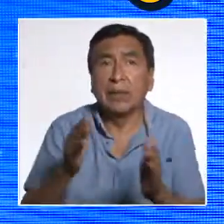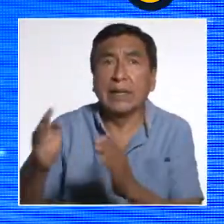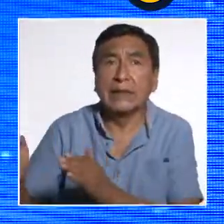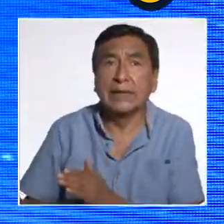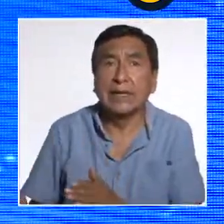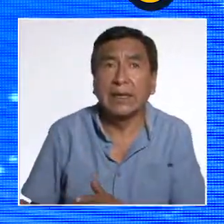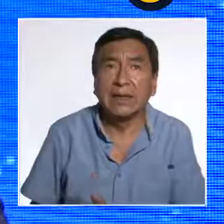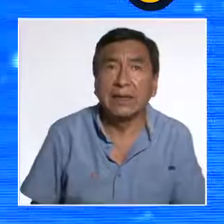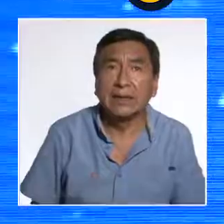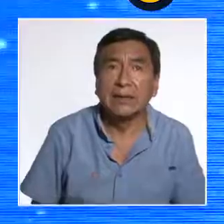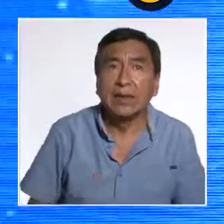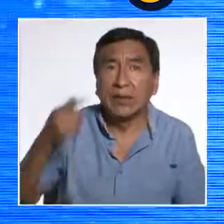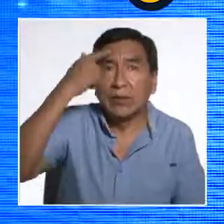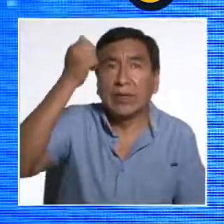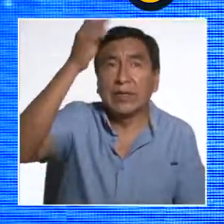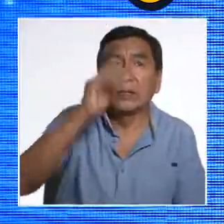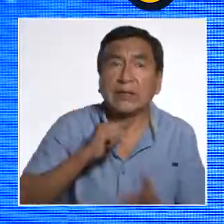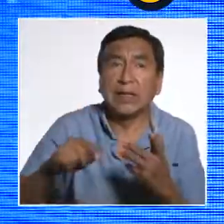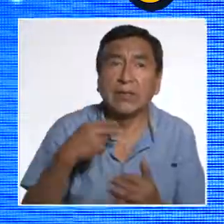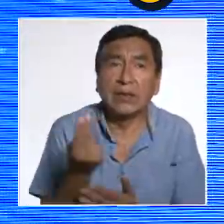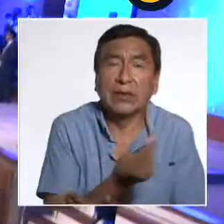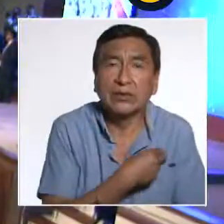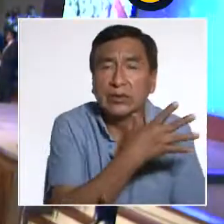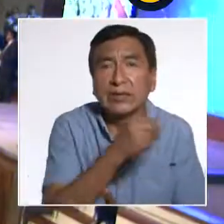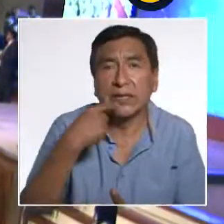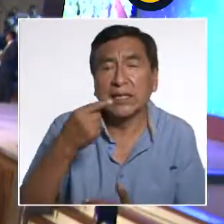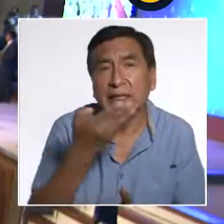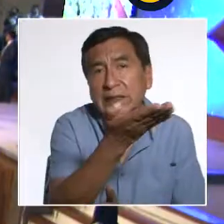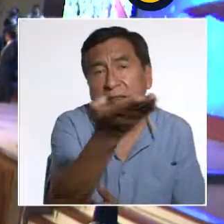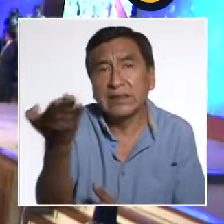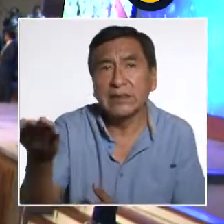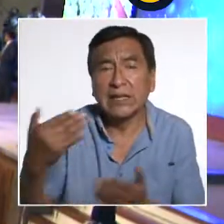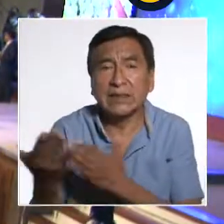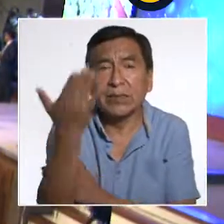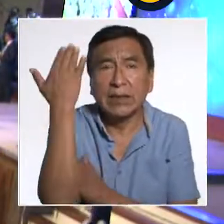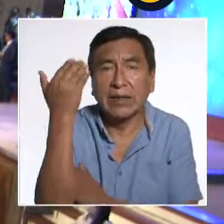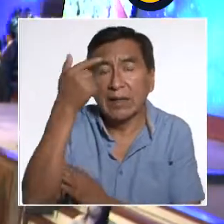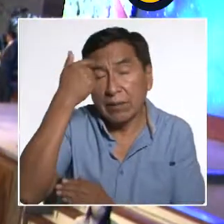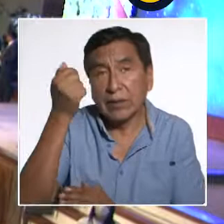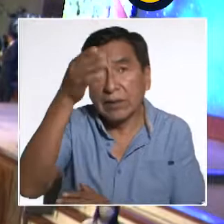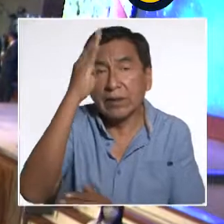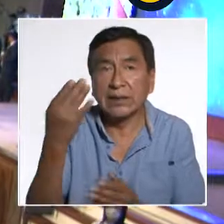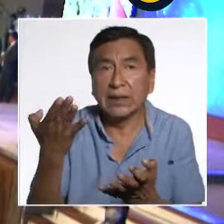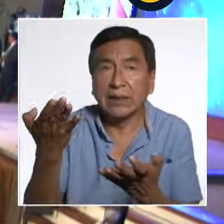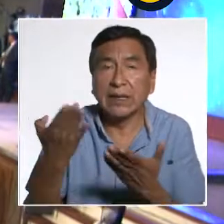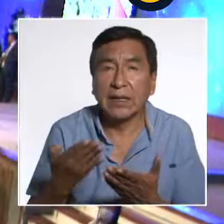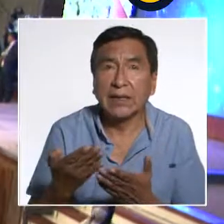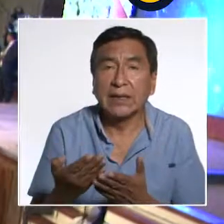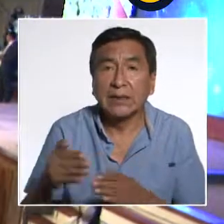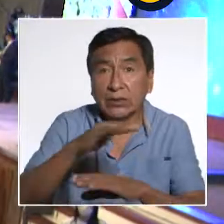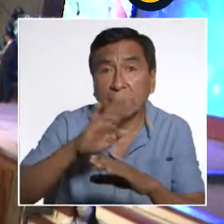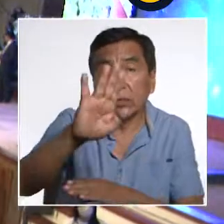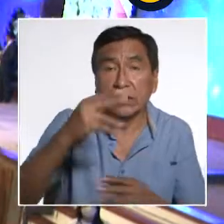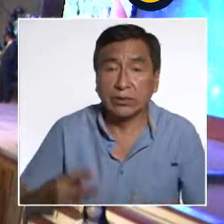Prepárese, porque Dios te quiere bendecir en esta mañana. Porque Dios te quiere traer una victoria profética sobre su vida,